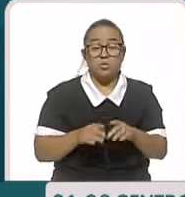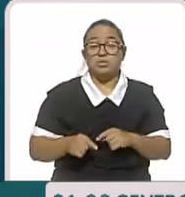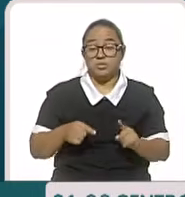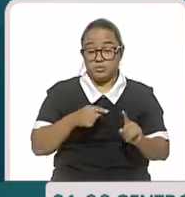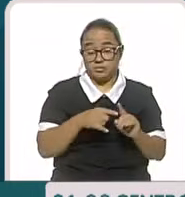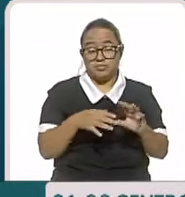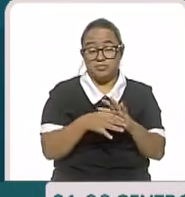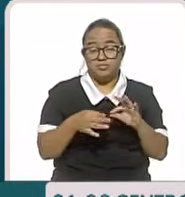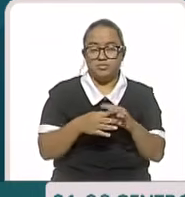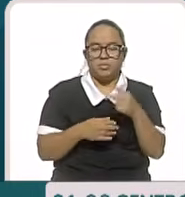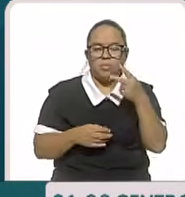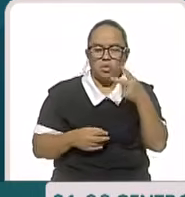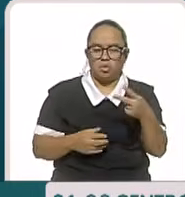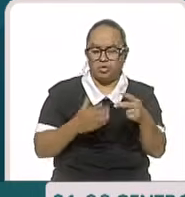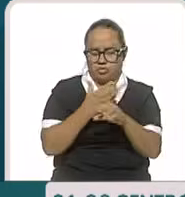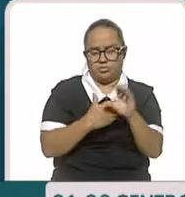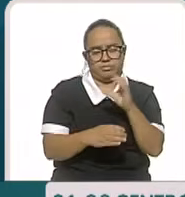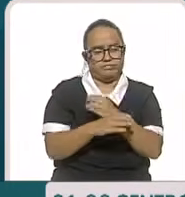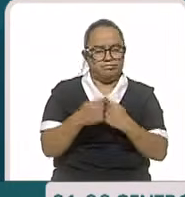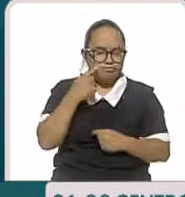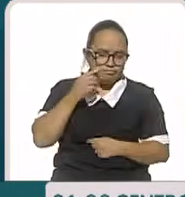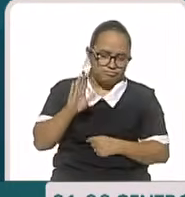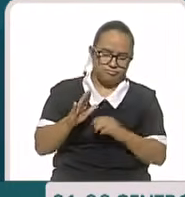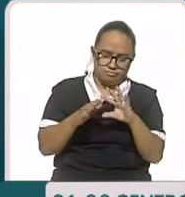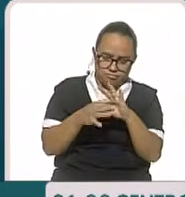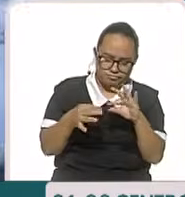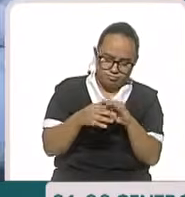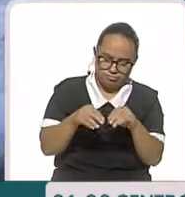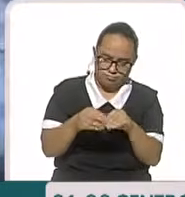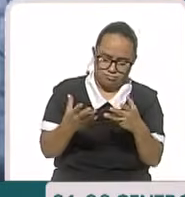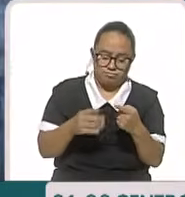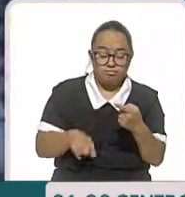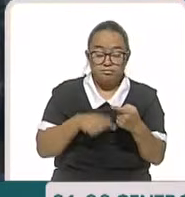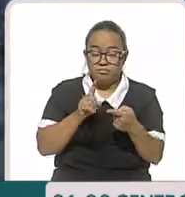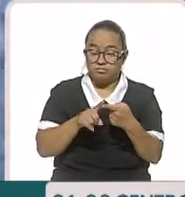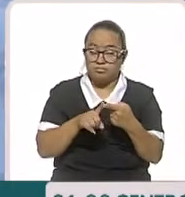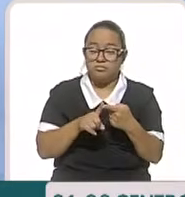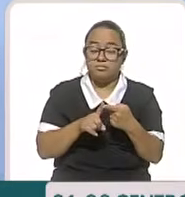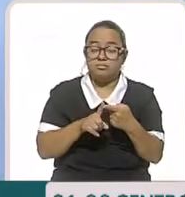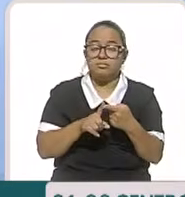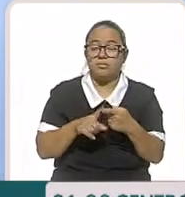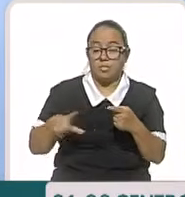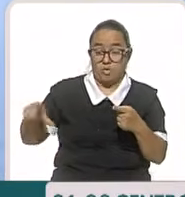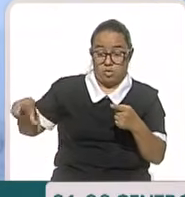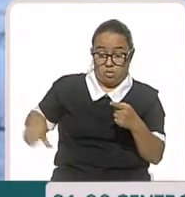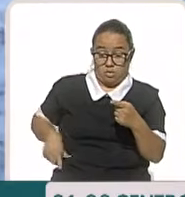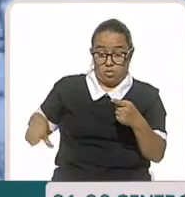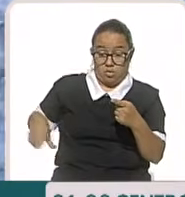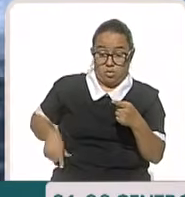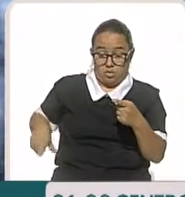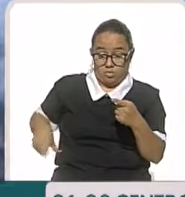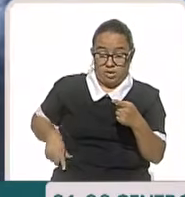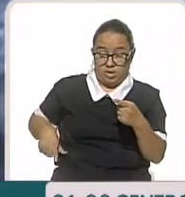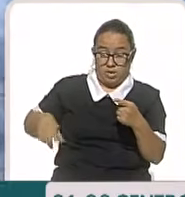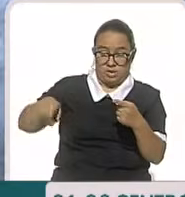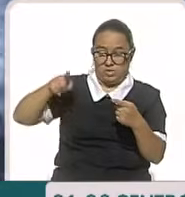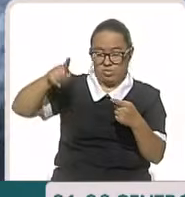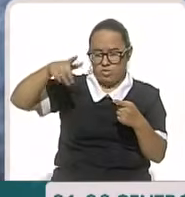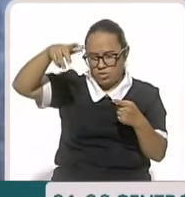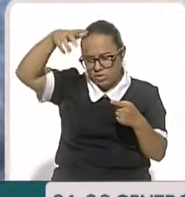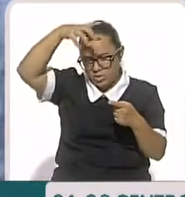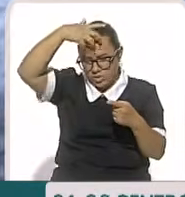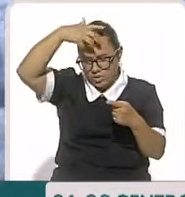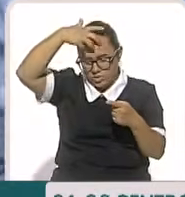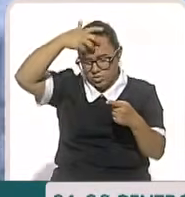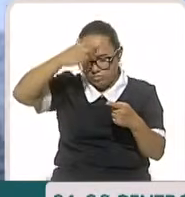básicamente me señaló dos aspectos que separó muy claramente. Una de ellas es, bueno, finalmente el gobierno del presidente Trump viola